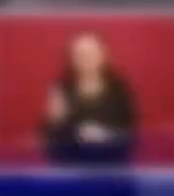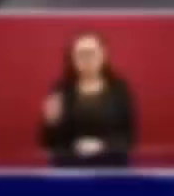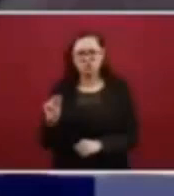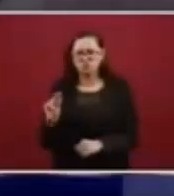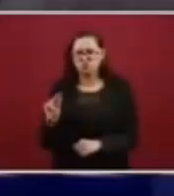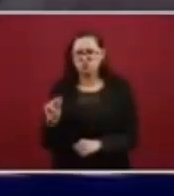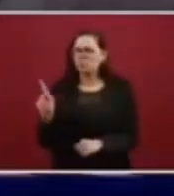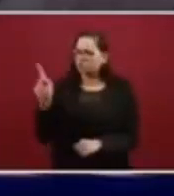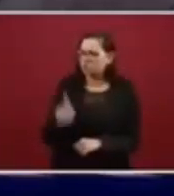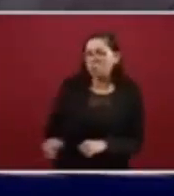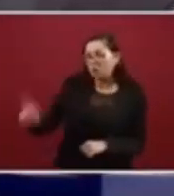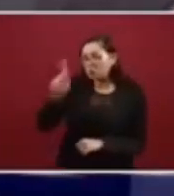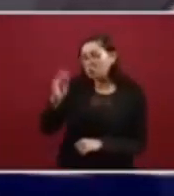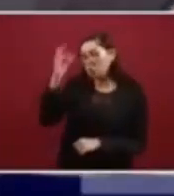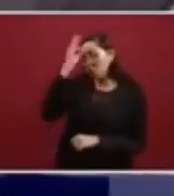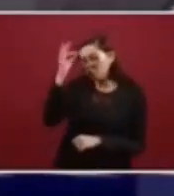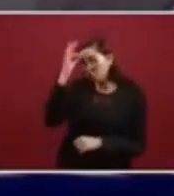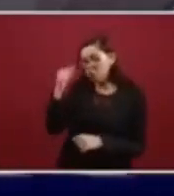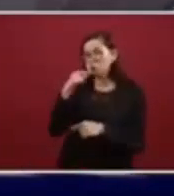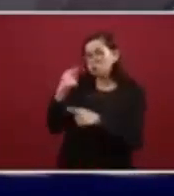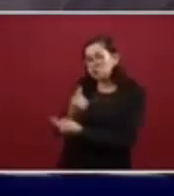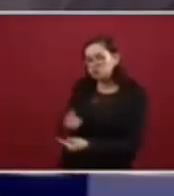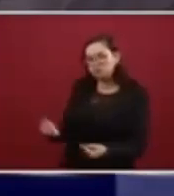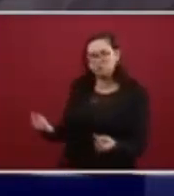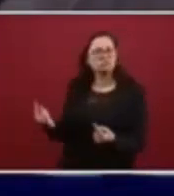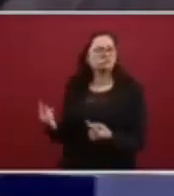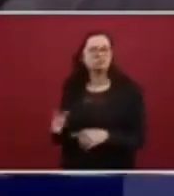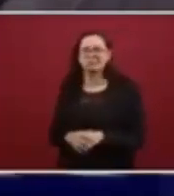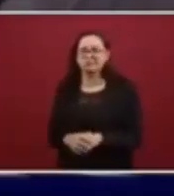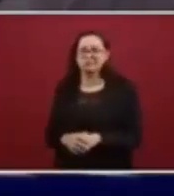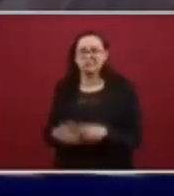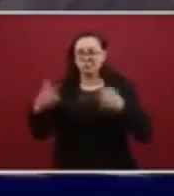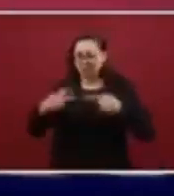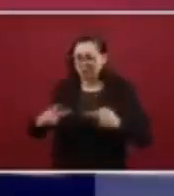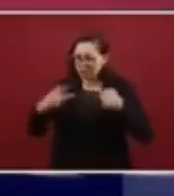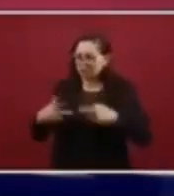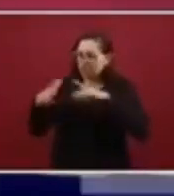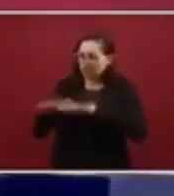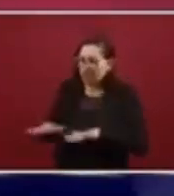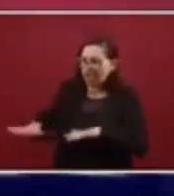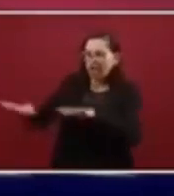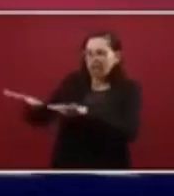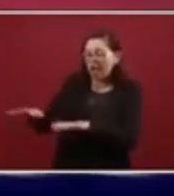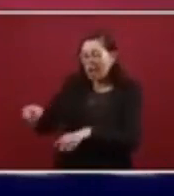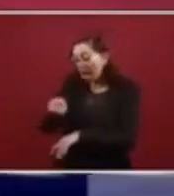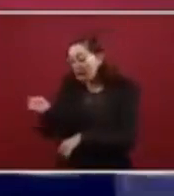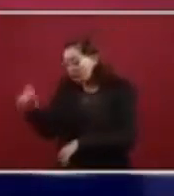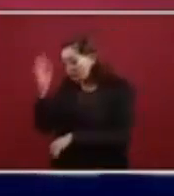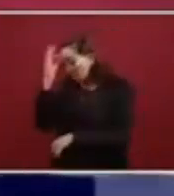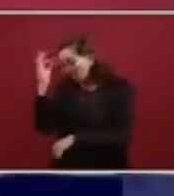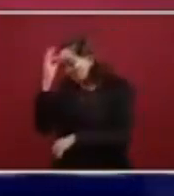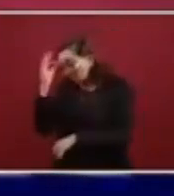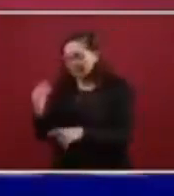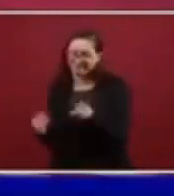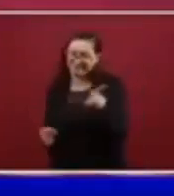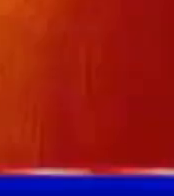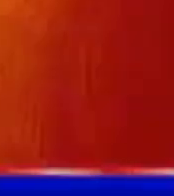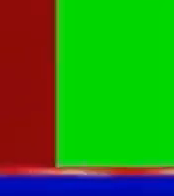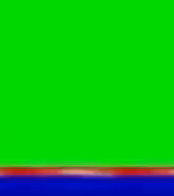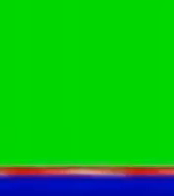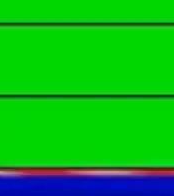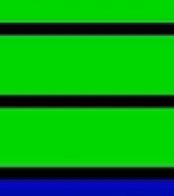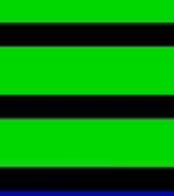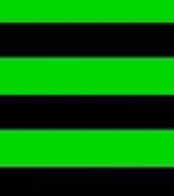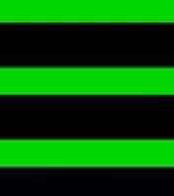pueblo no es tonto tonto es el que piensa que el pueblo es tonto con todo respeto a los